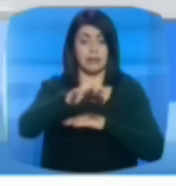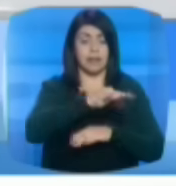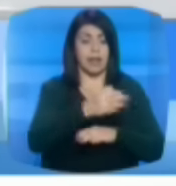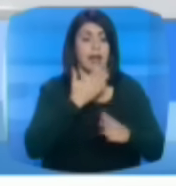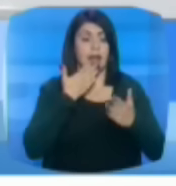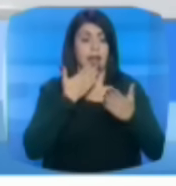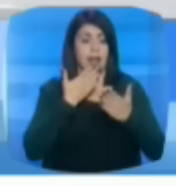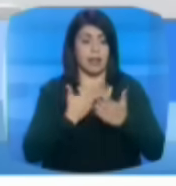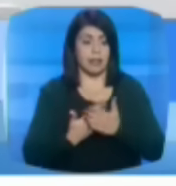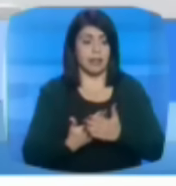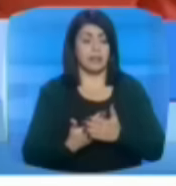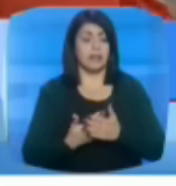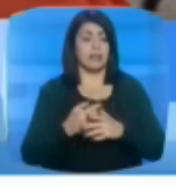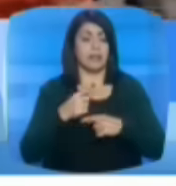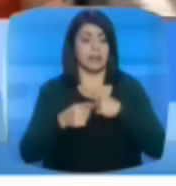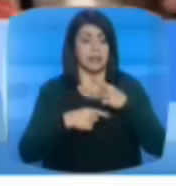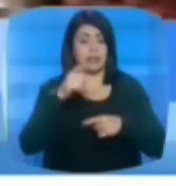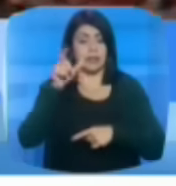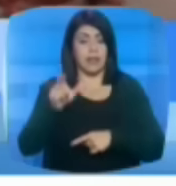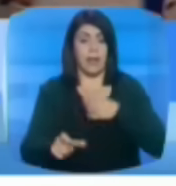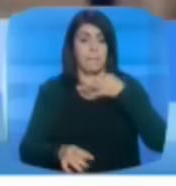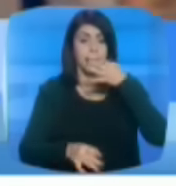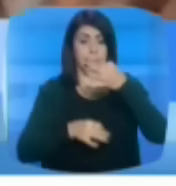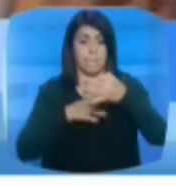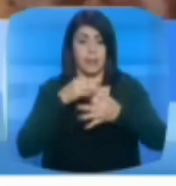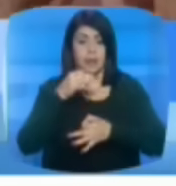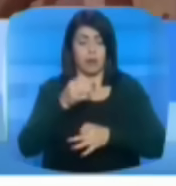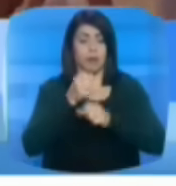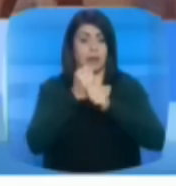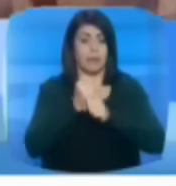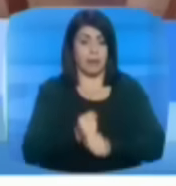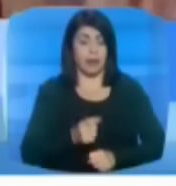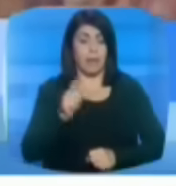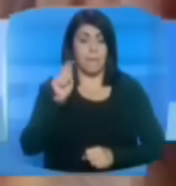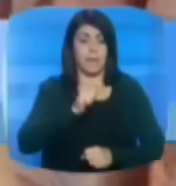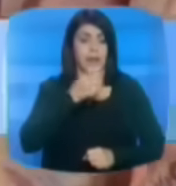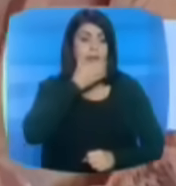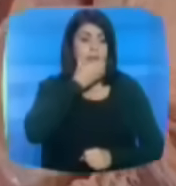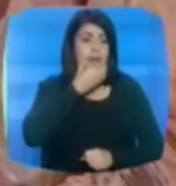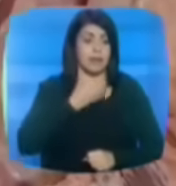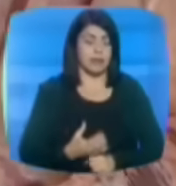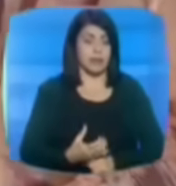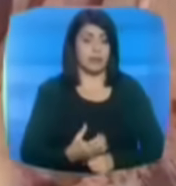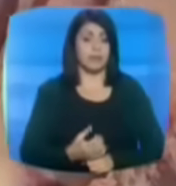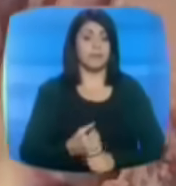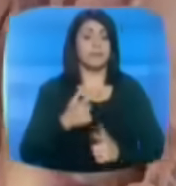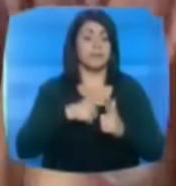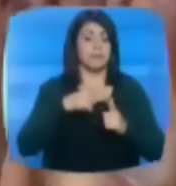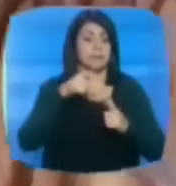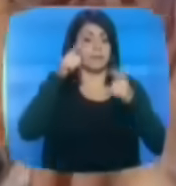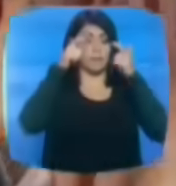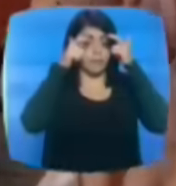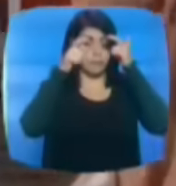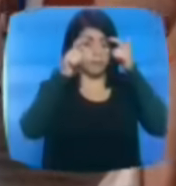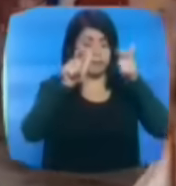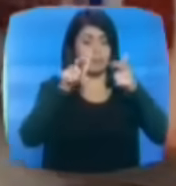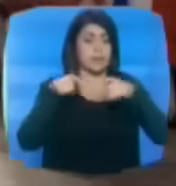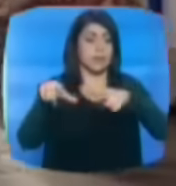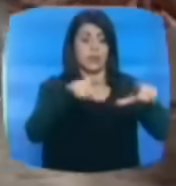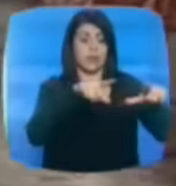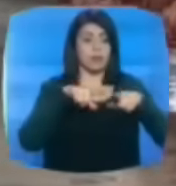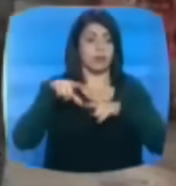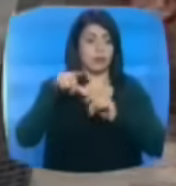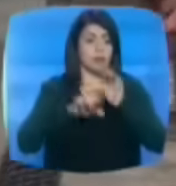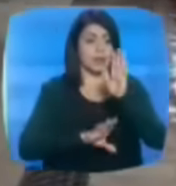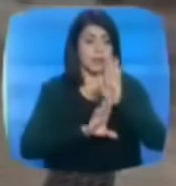gestión de Lilio Osuna. Rodríguez espera que en el mes de diciembre el sacrificio del ganado porcino en este Fondo